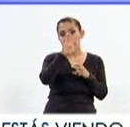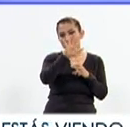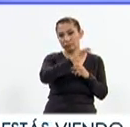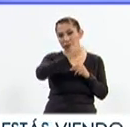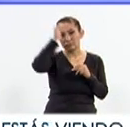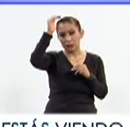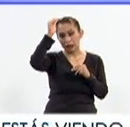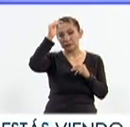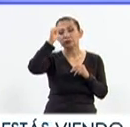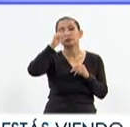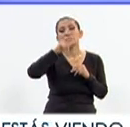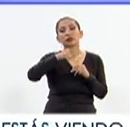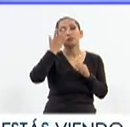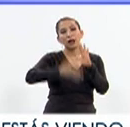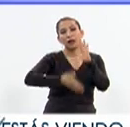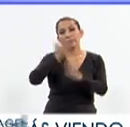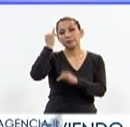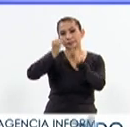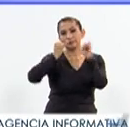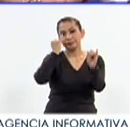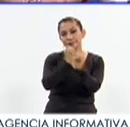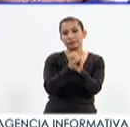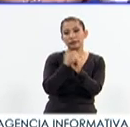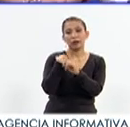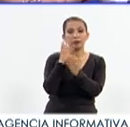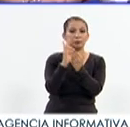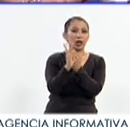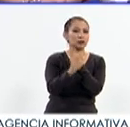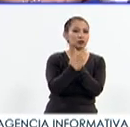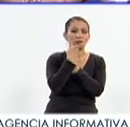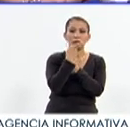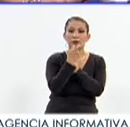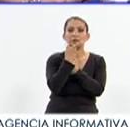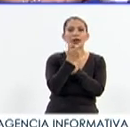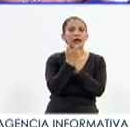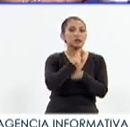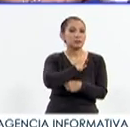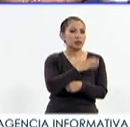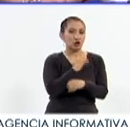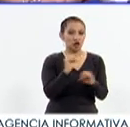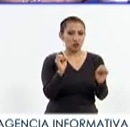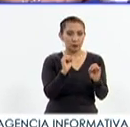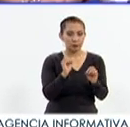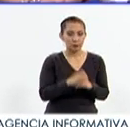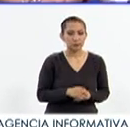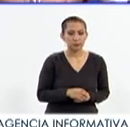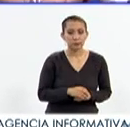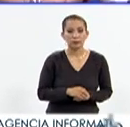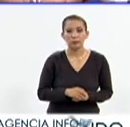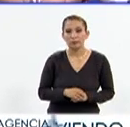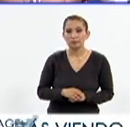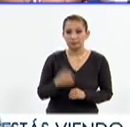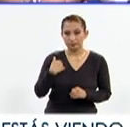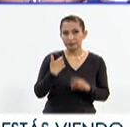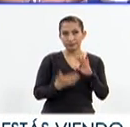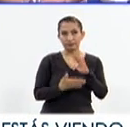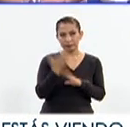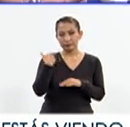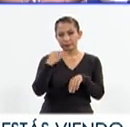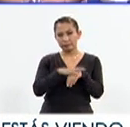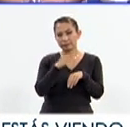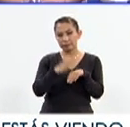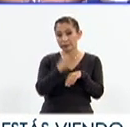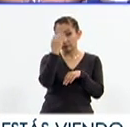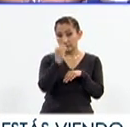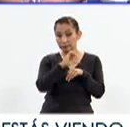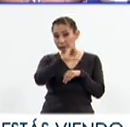una movilidad internacional a países donde no hablen español. Entonces yo me fui con un promedio